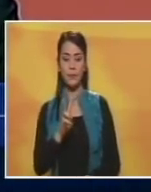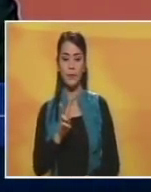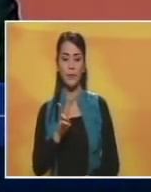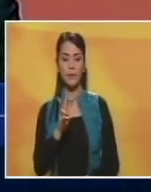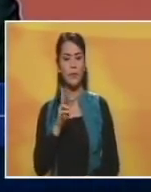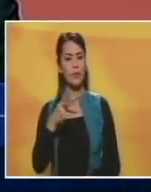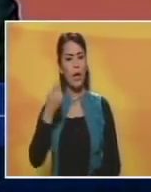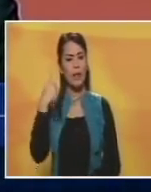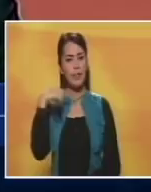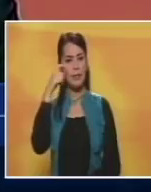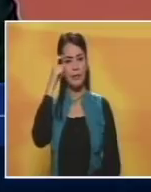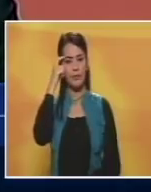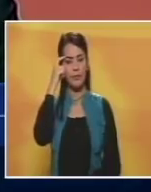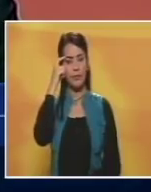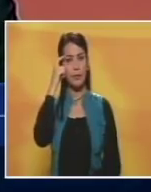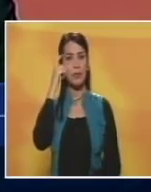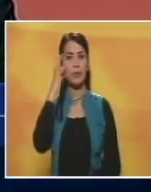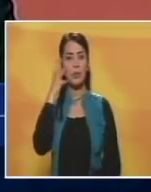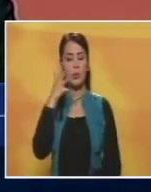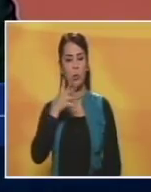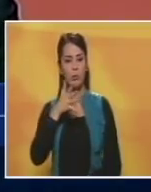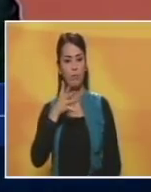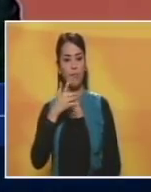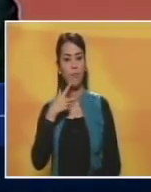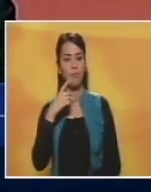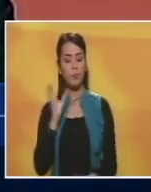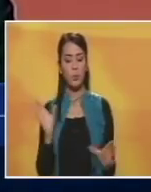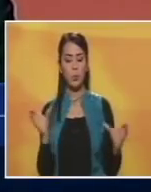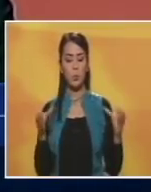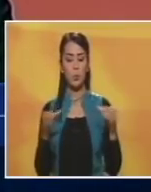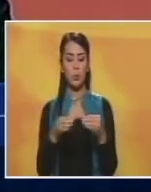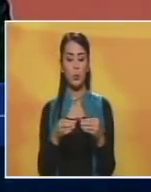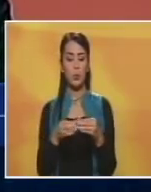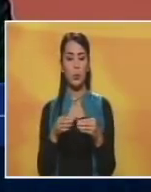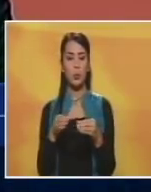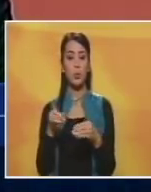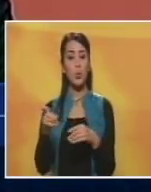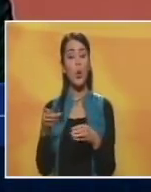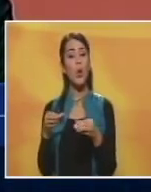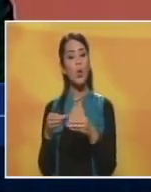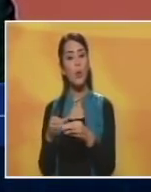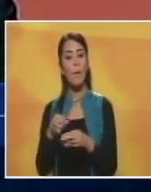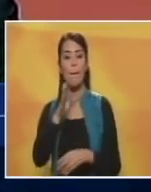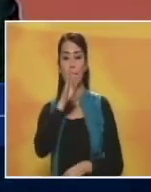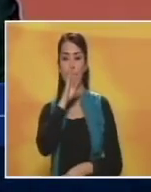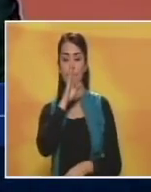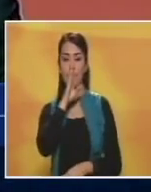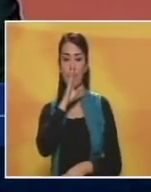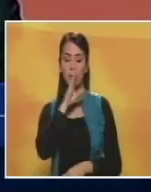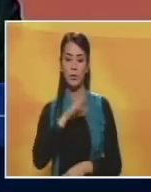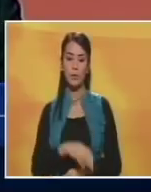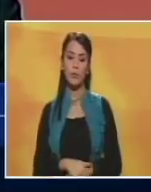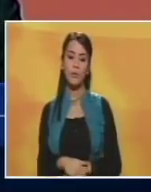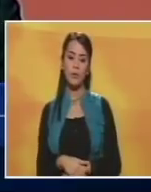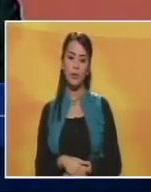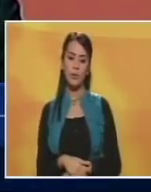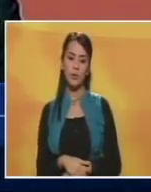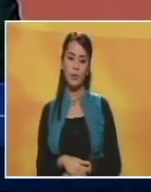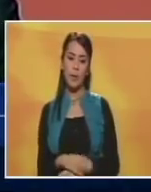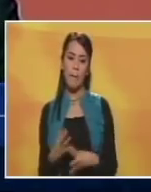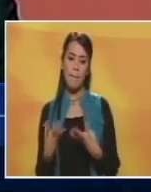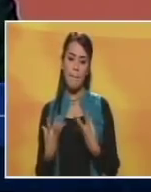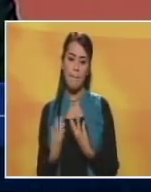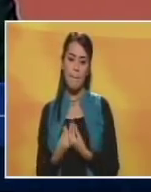el día de ayer, inclusive sostuvimos un encuentro con el sector bancario nacional, la banca pública, para